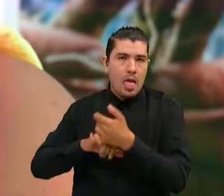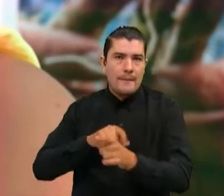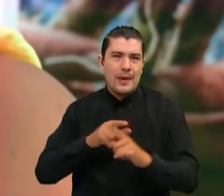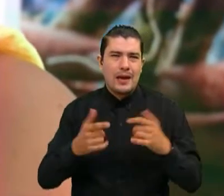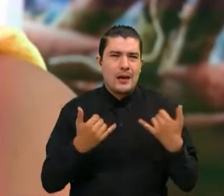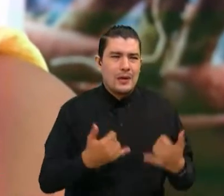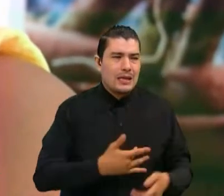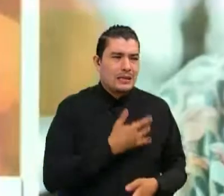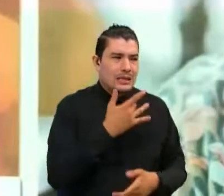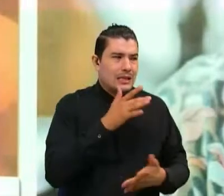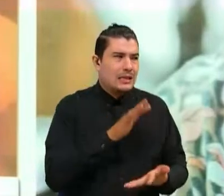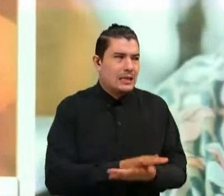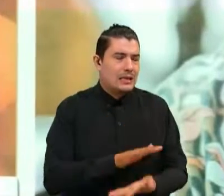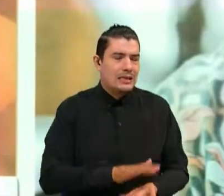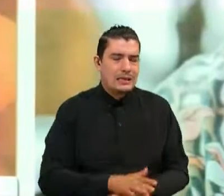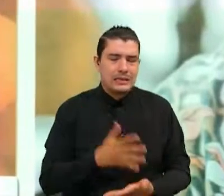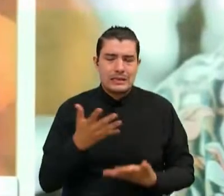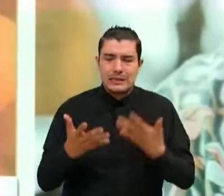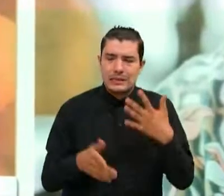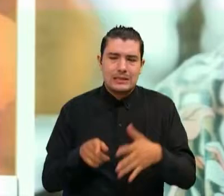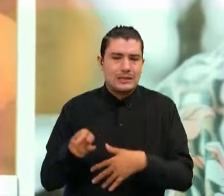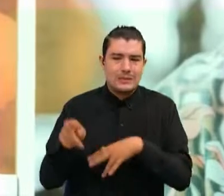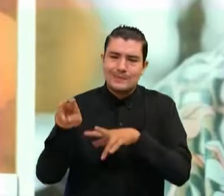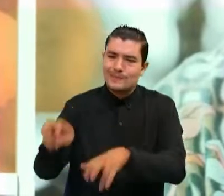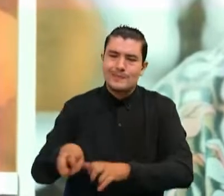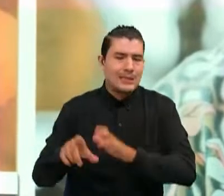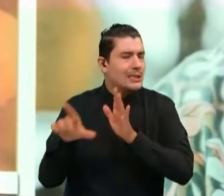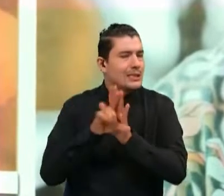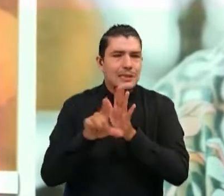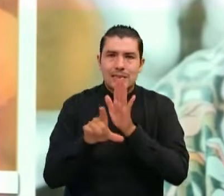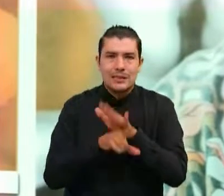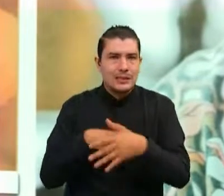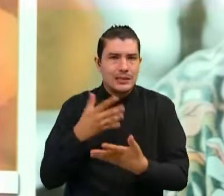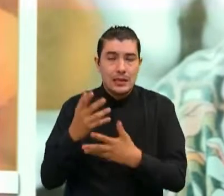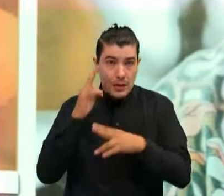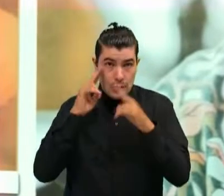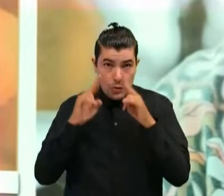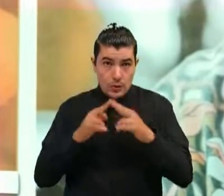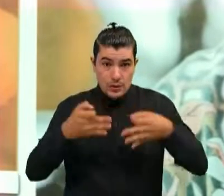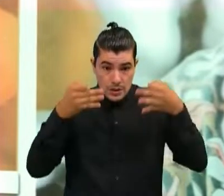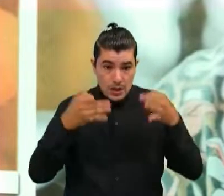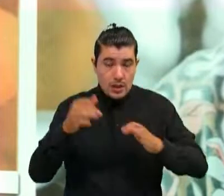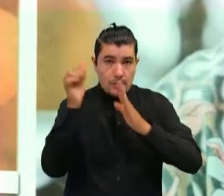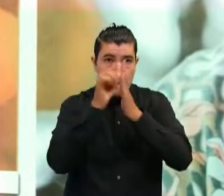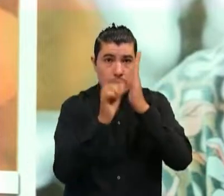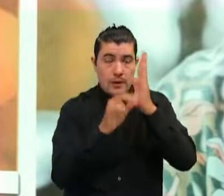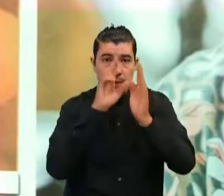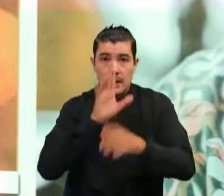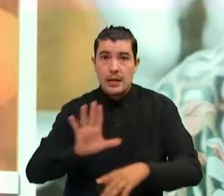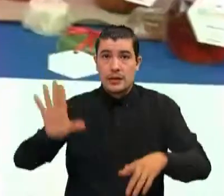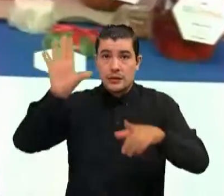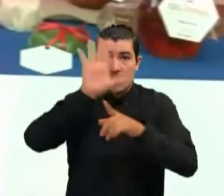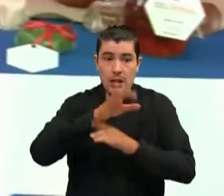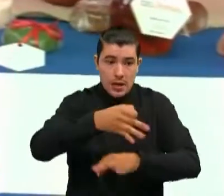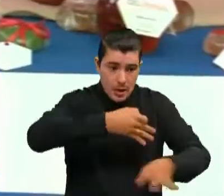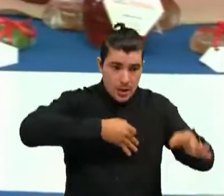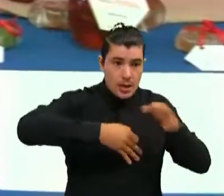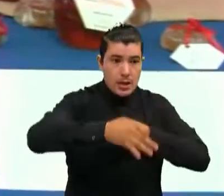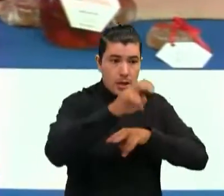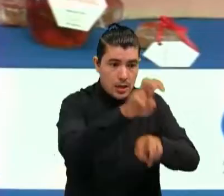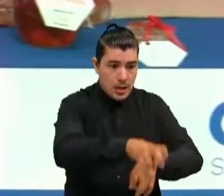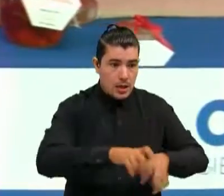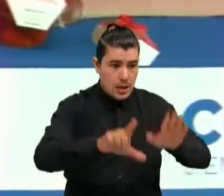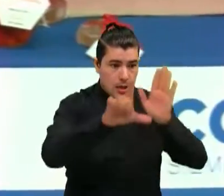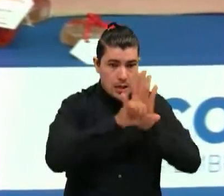la intranquilidad, al saber de la ilegalidad de estos ingresos, conoció entonces del Programa Nacional de Sustitución Voluntaria y transformó